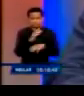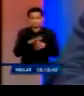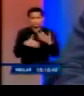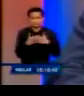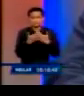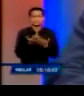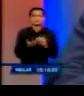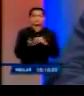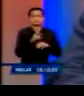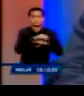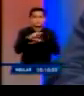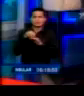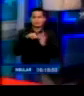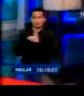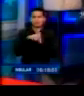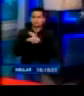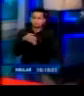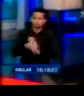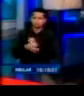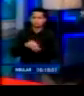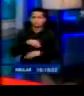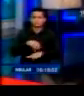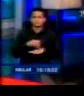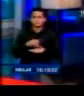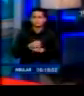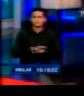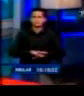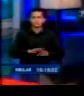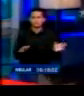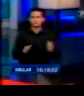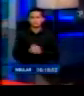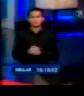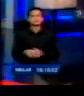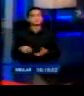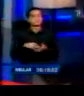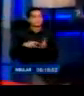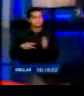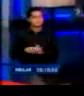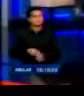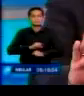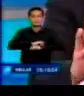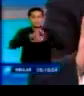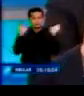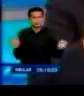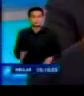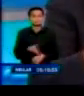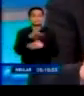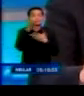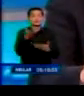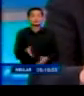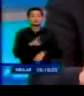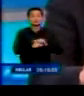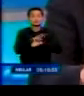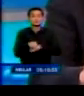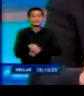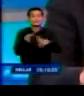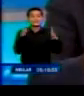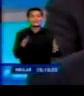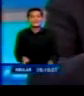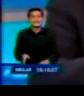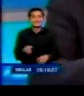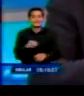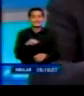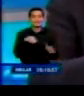lo demuestra y lo justifica. Bueno, queda claro entonces de la voz del superintendente de bancos,